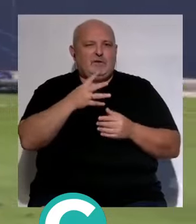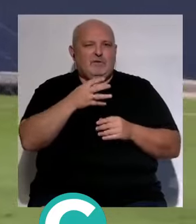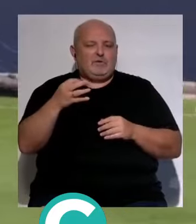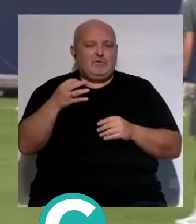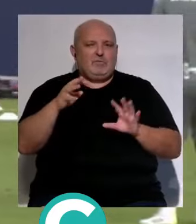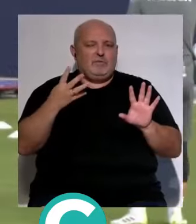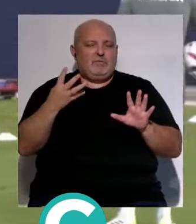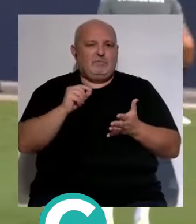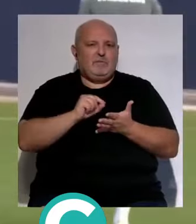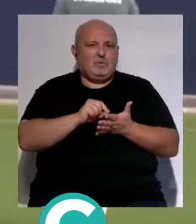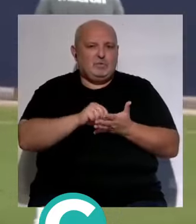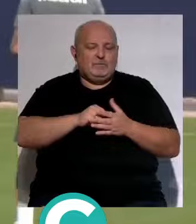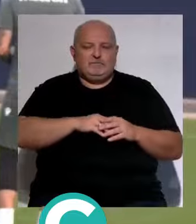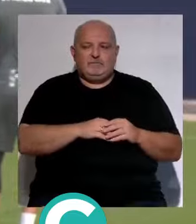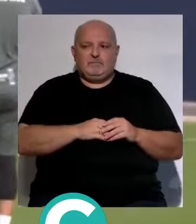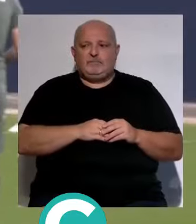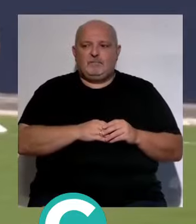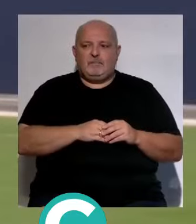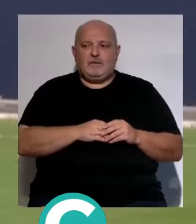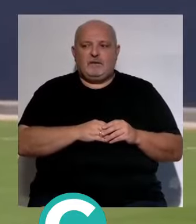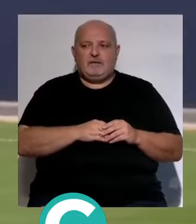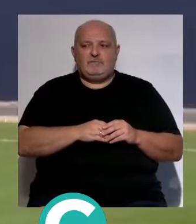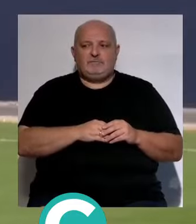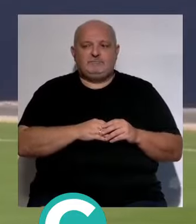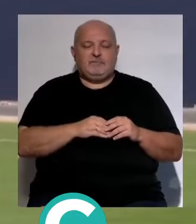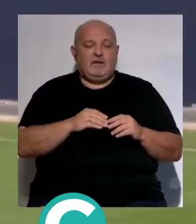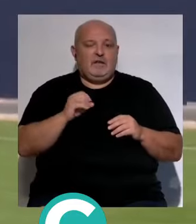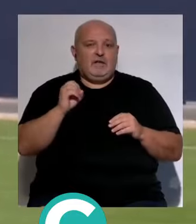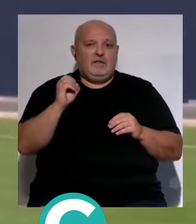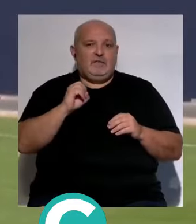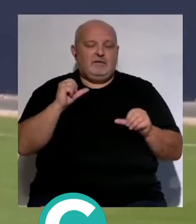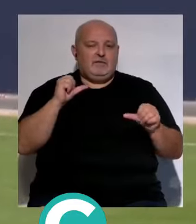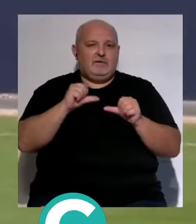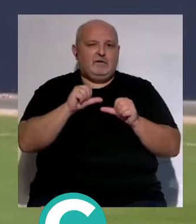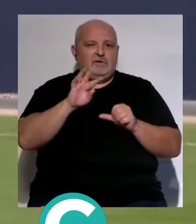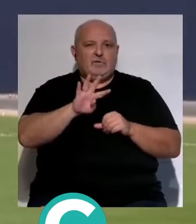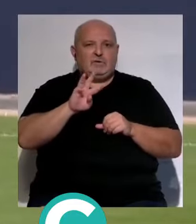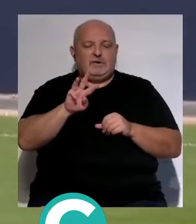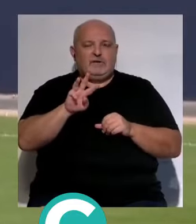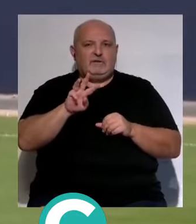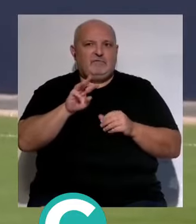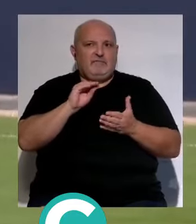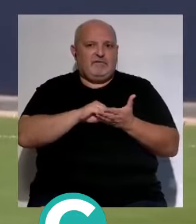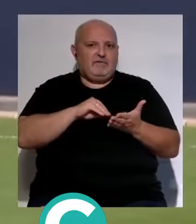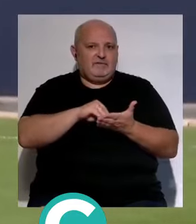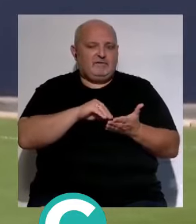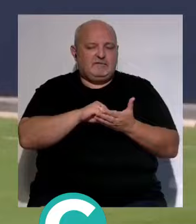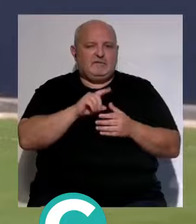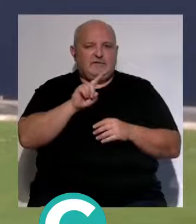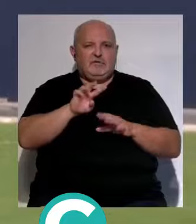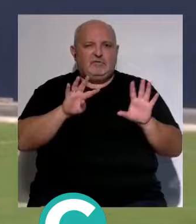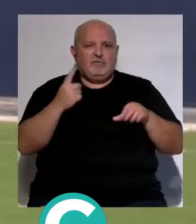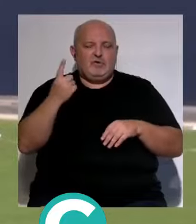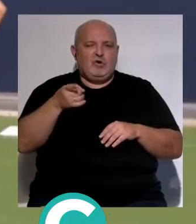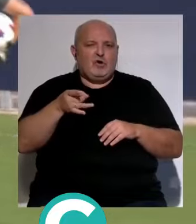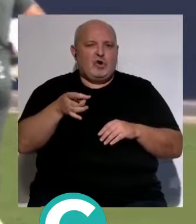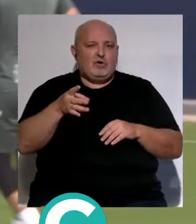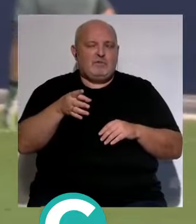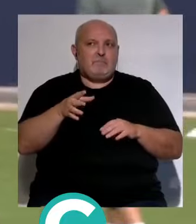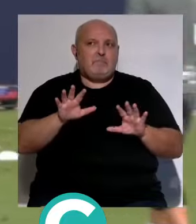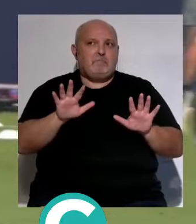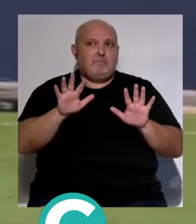12.409 minutos. Ha conseguido dejar la portería a cero en 43 ocasiones, 191 goles encajados,